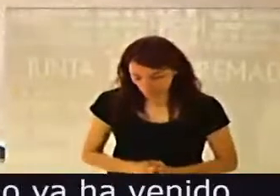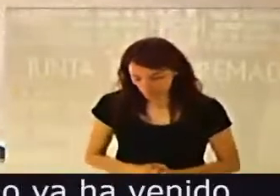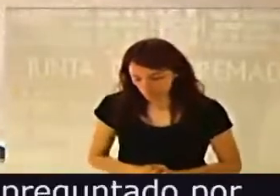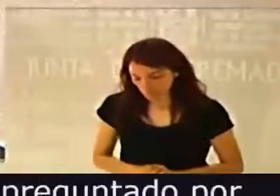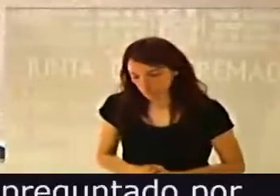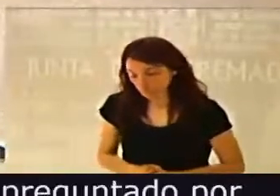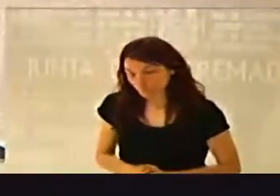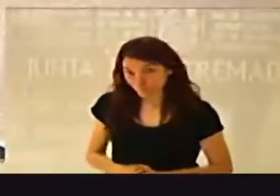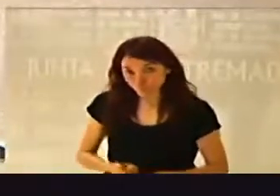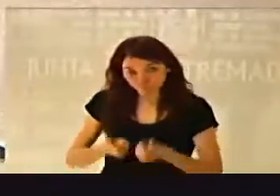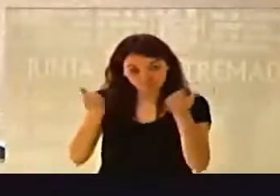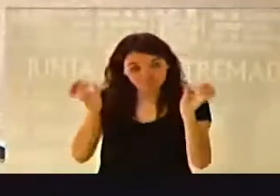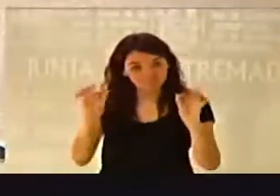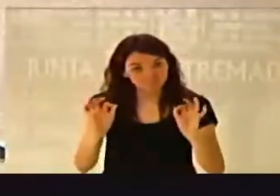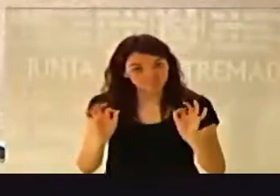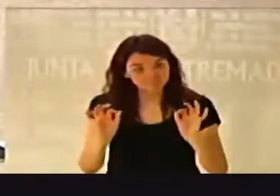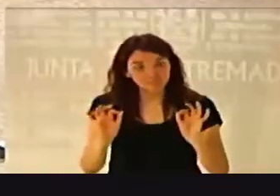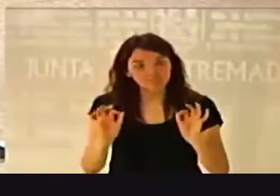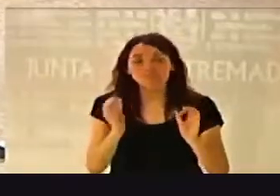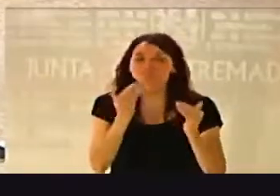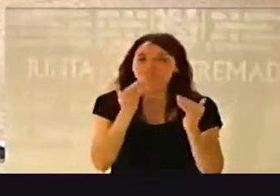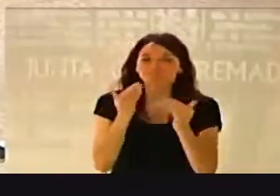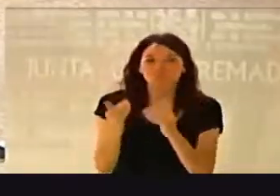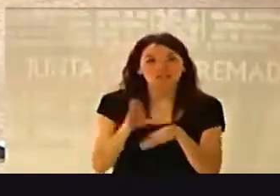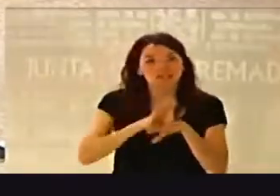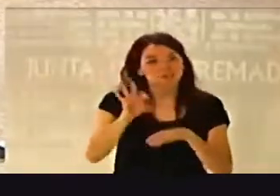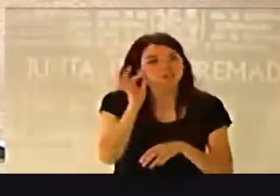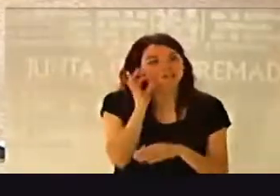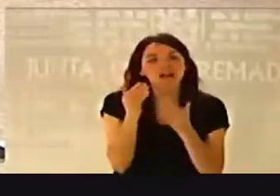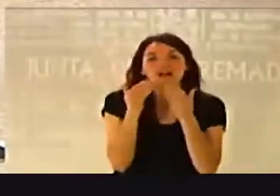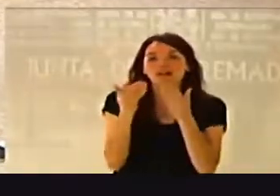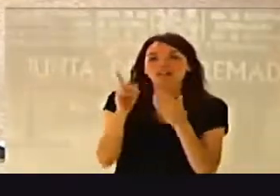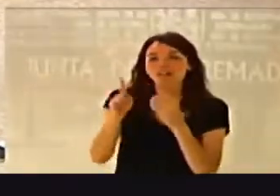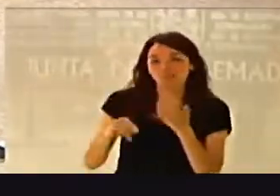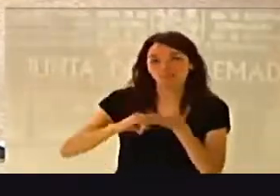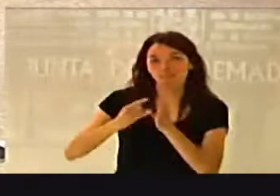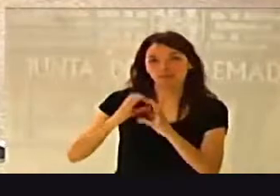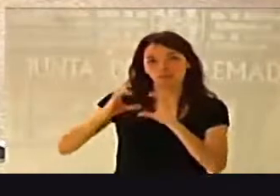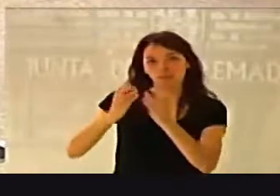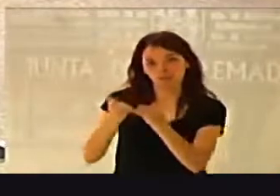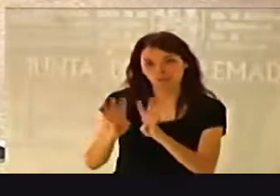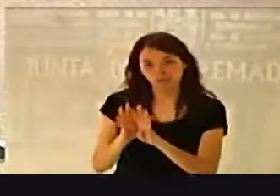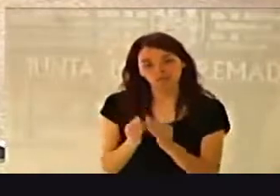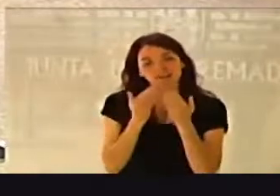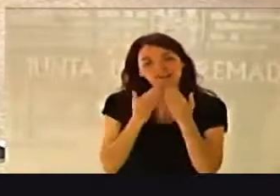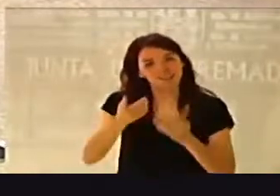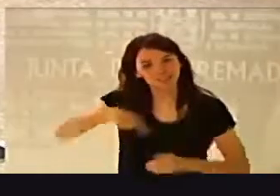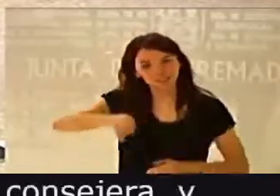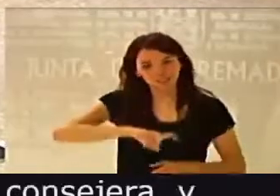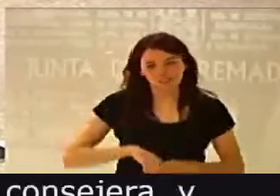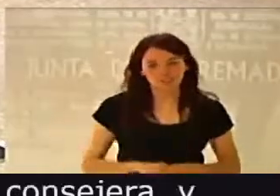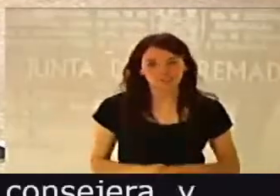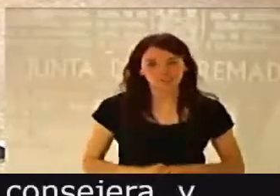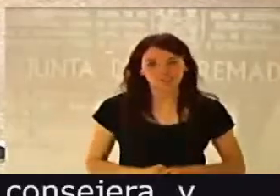Pues nada más. Vale, pues muchas gracias, consejera, y muchas gracias también a los medios de comunicación que nos han seguido. Muchas gracias a vosotros.